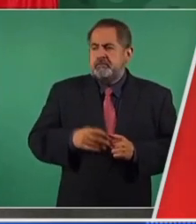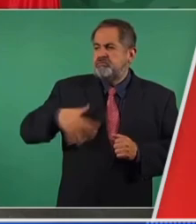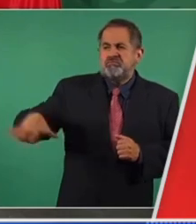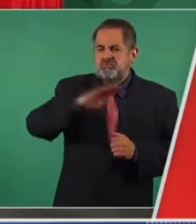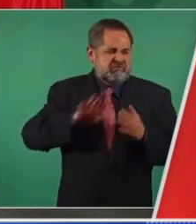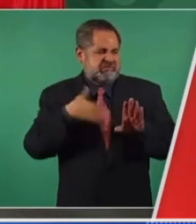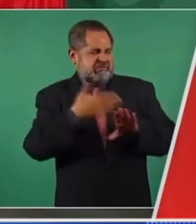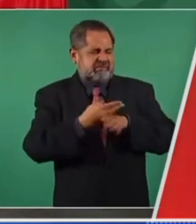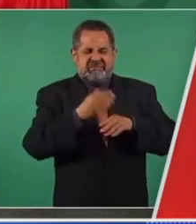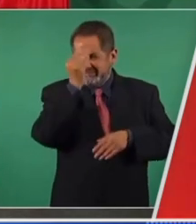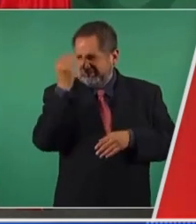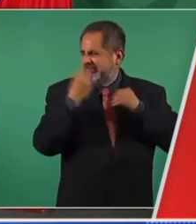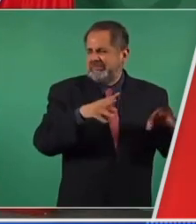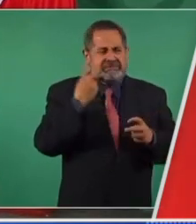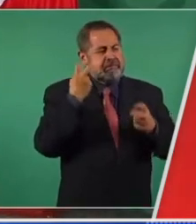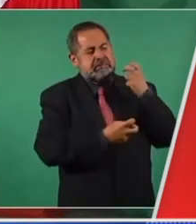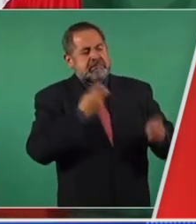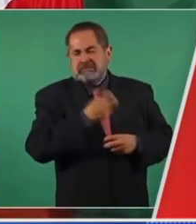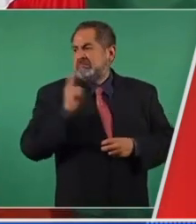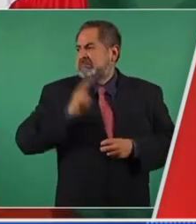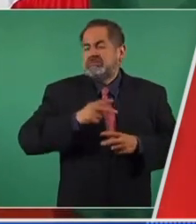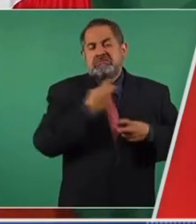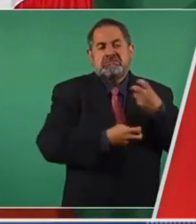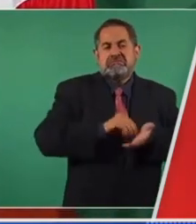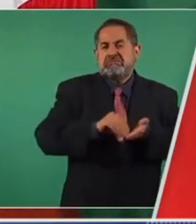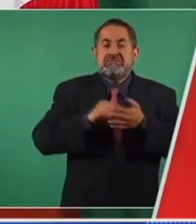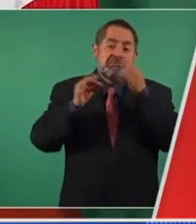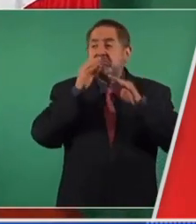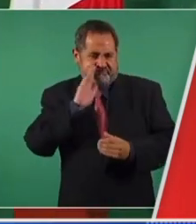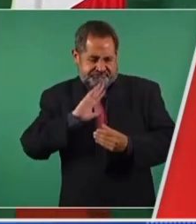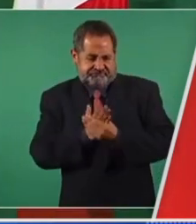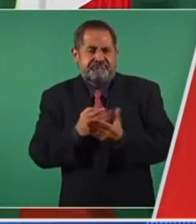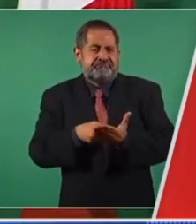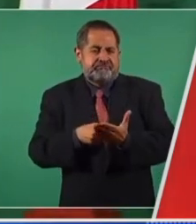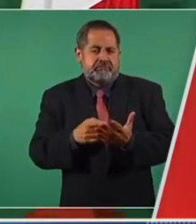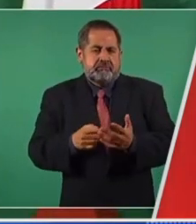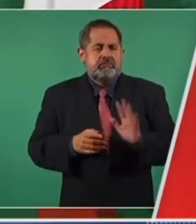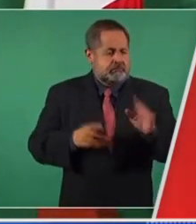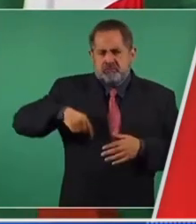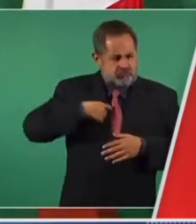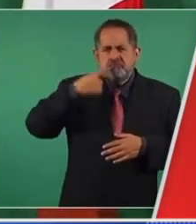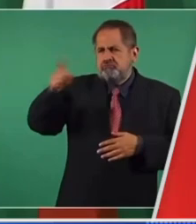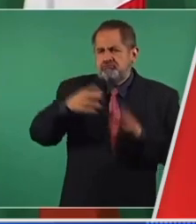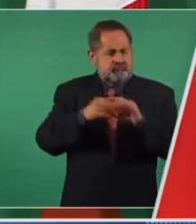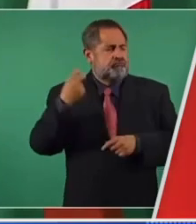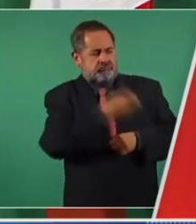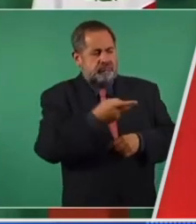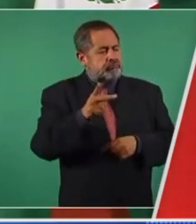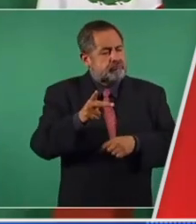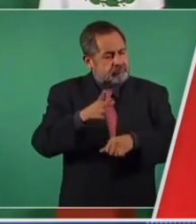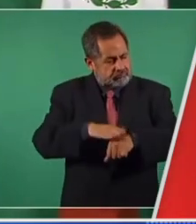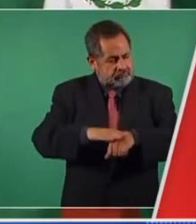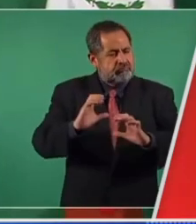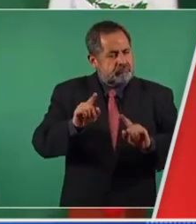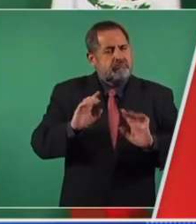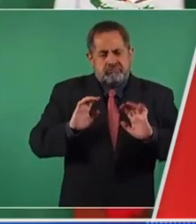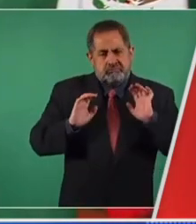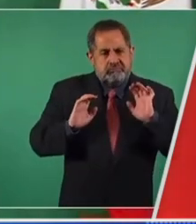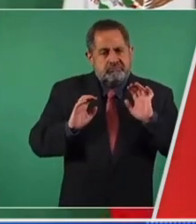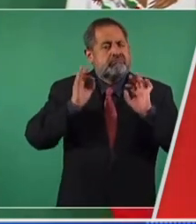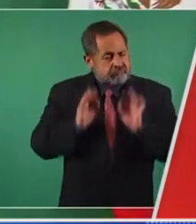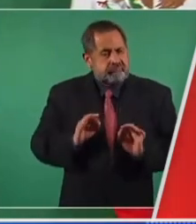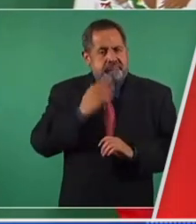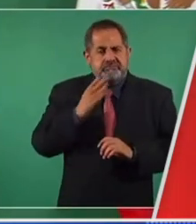linchamientos públicos, linchamientos mediáticos, sin dejar de denunciar, pero cuidar